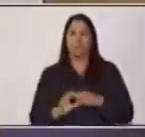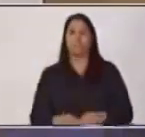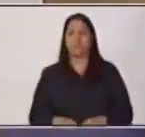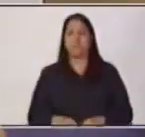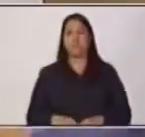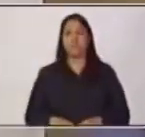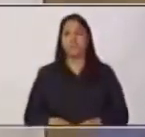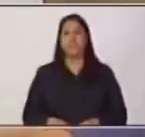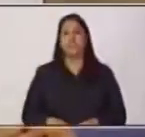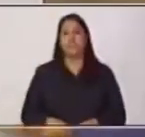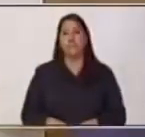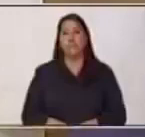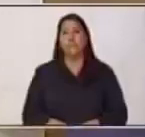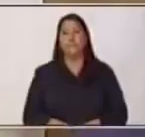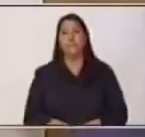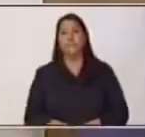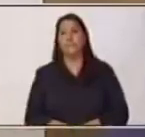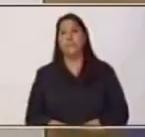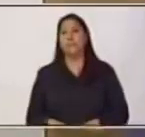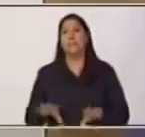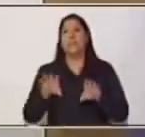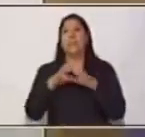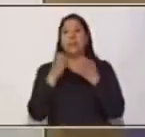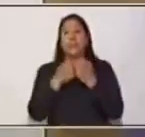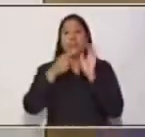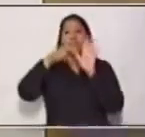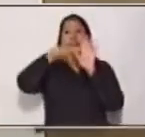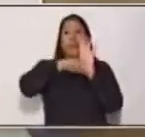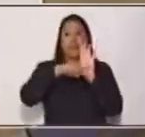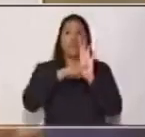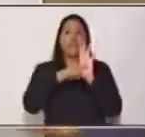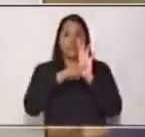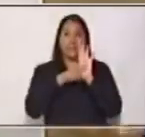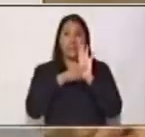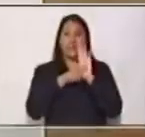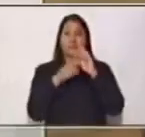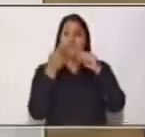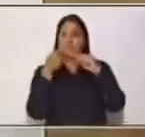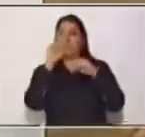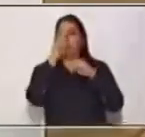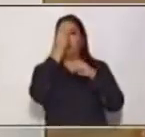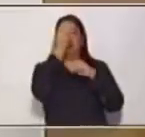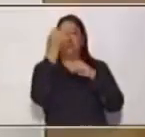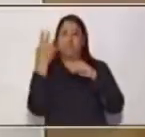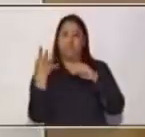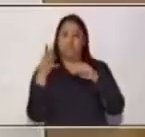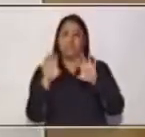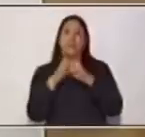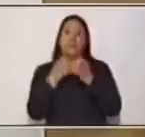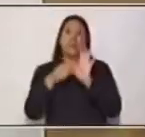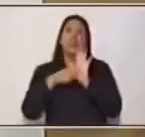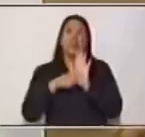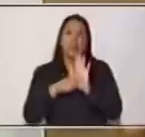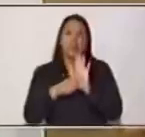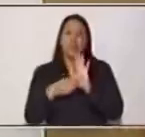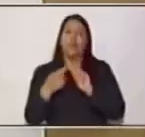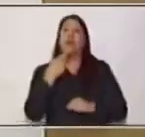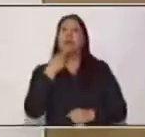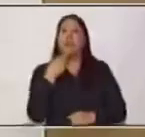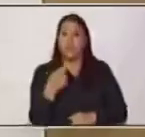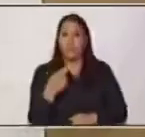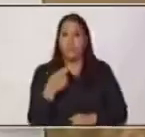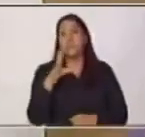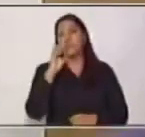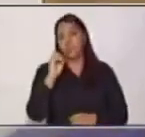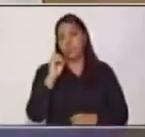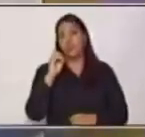son iguales. Y vamos a restar esos exponentes y como resultado nos dará 0. Entonces, toda variable